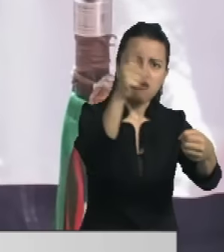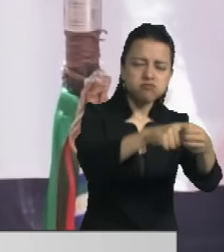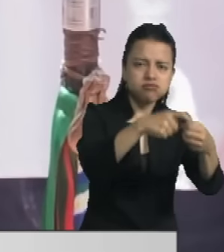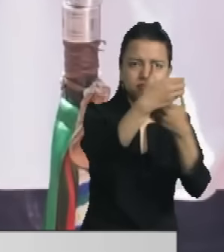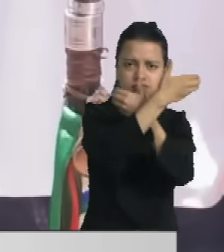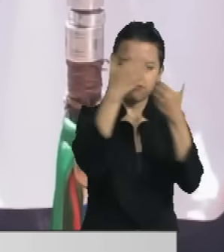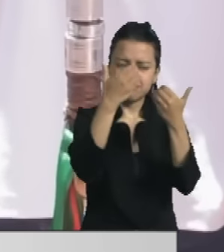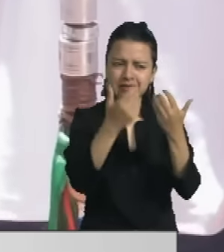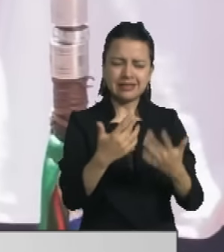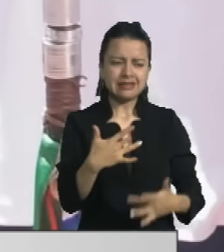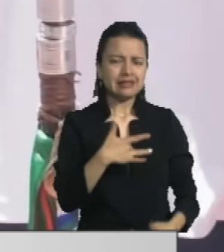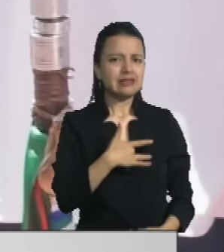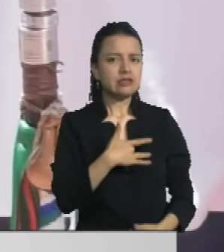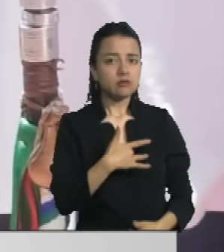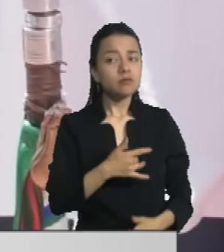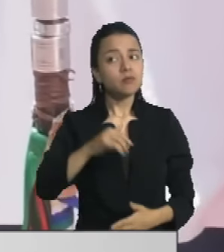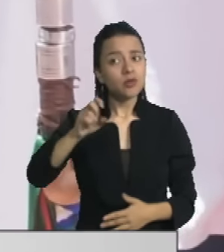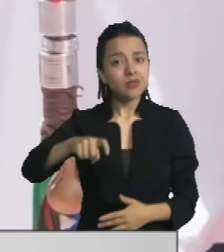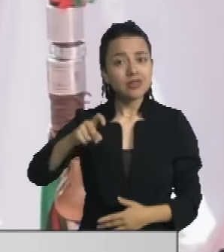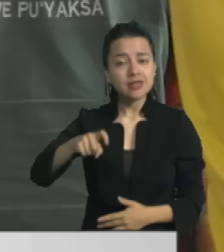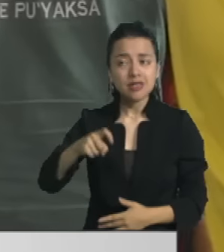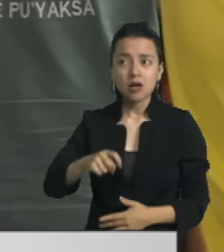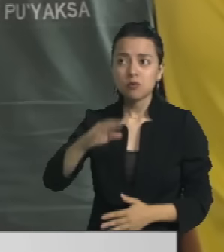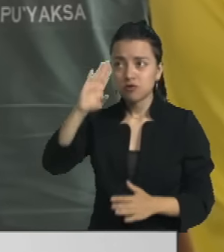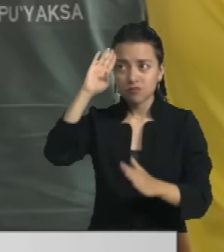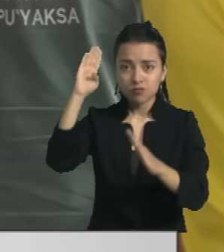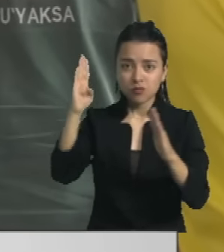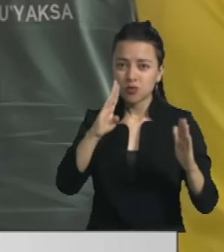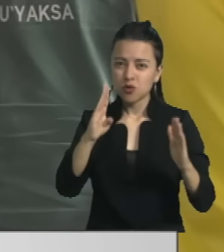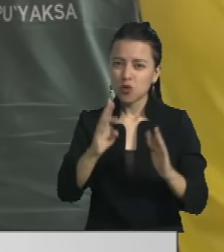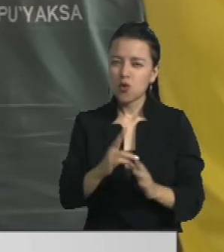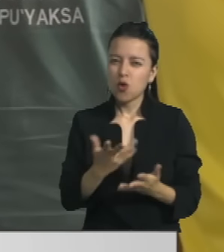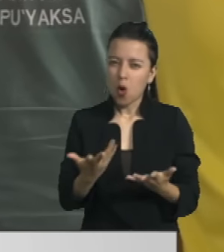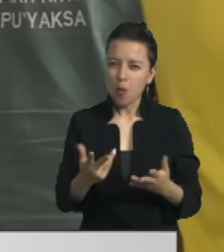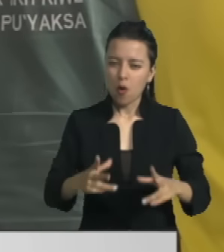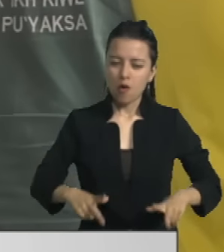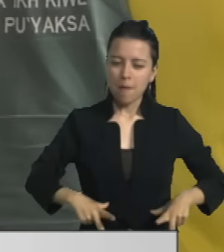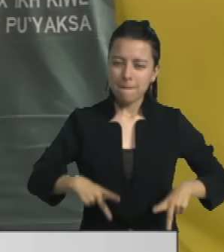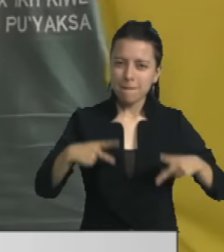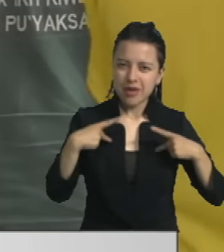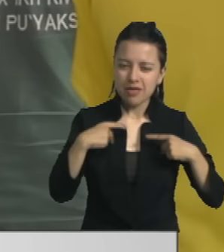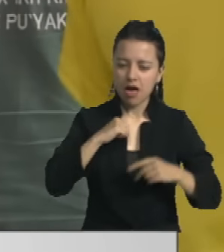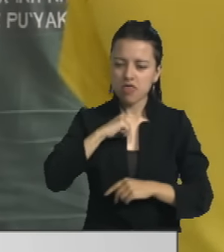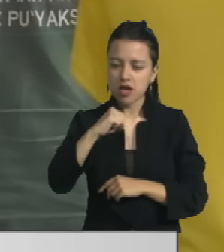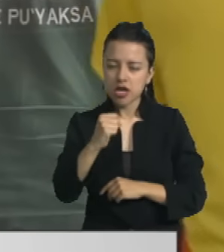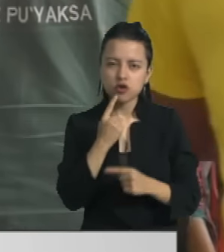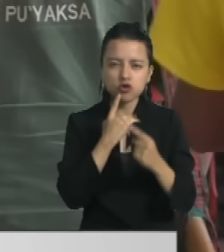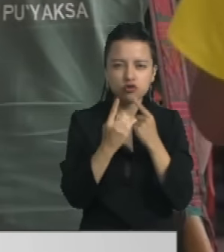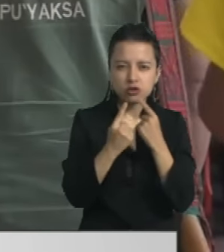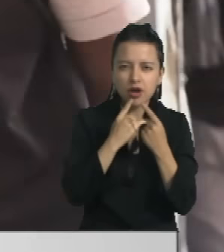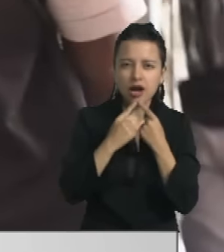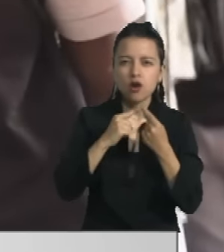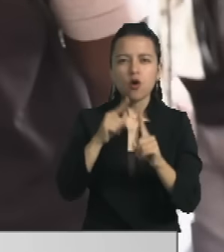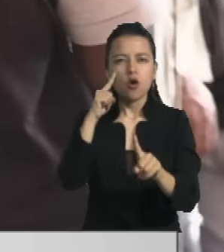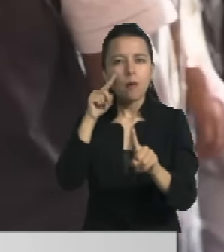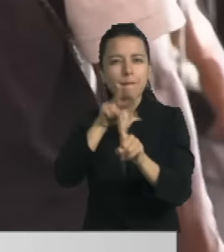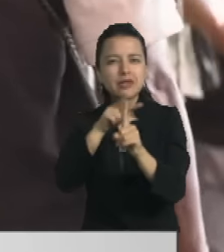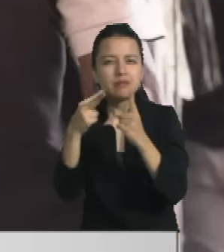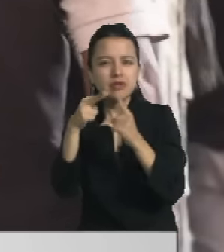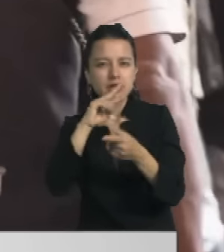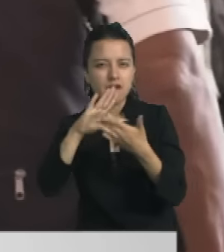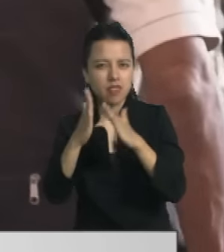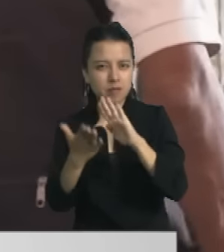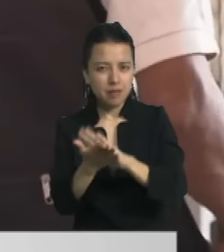propuesta de diálogos humanitarios para la vida con perspectiva de paz que ha sido conocida del nivel nacional y que seguimos